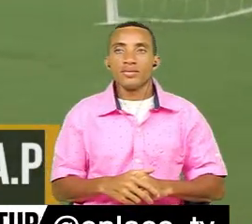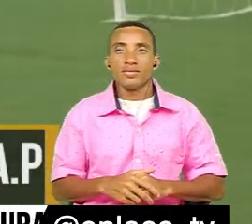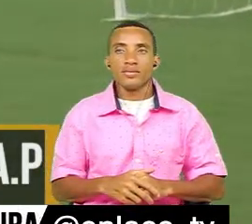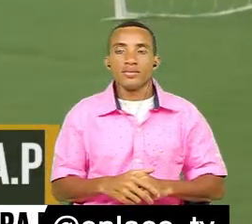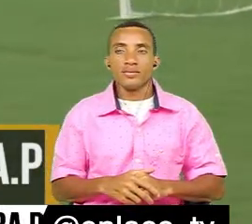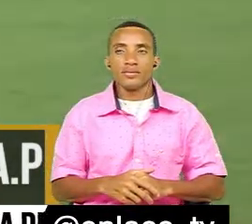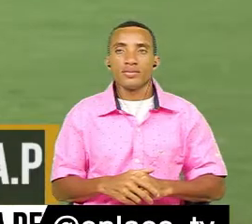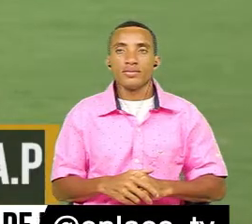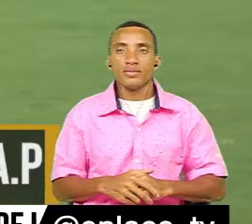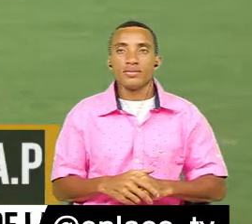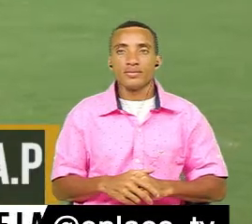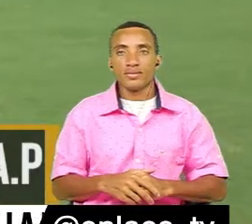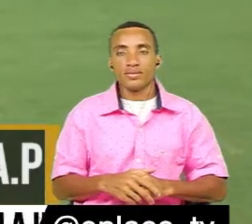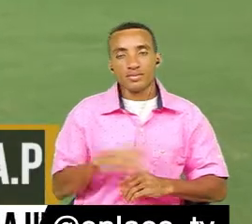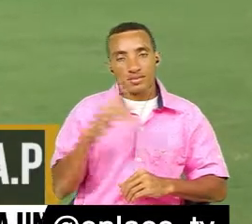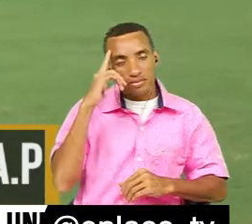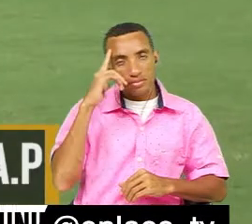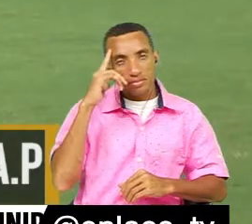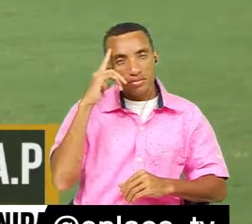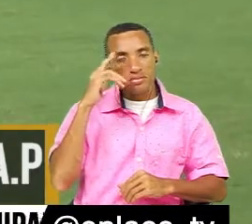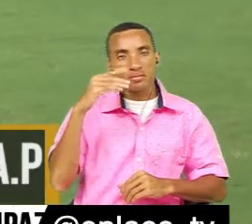Y bueno, ya otras